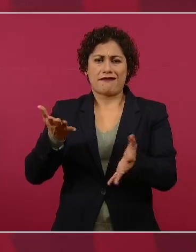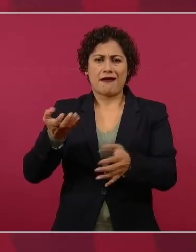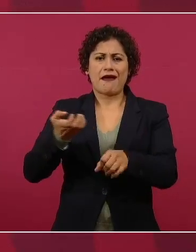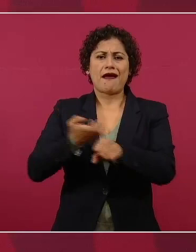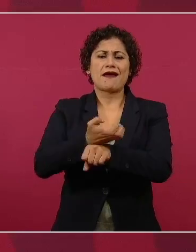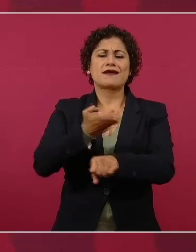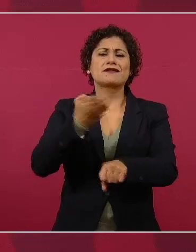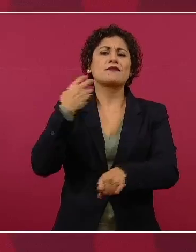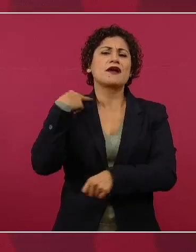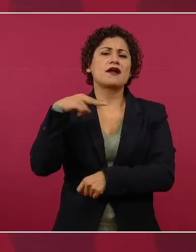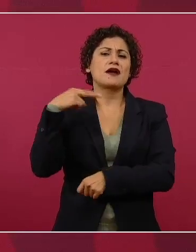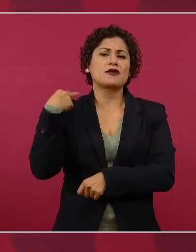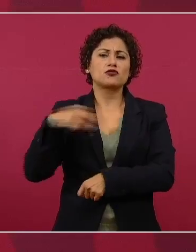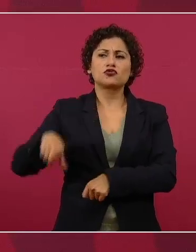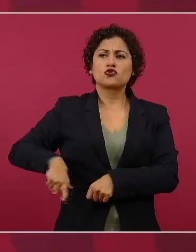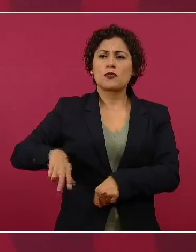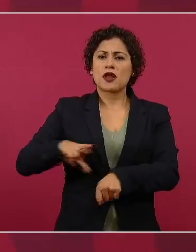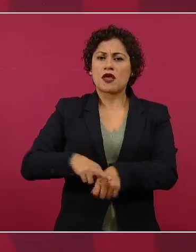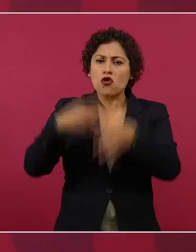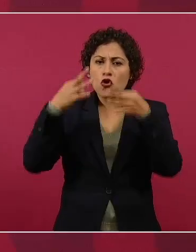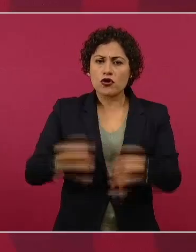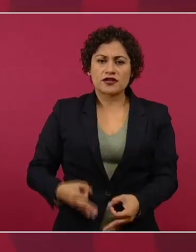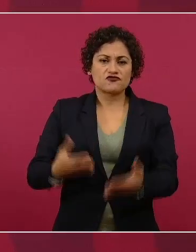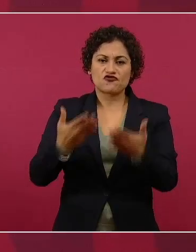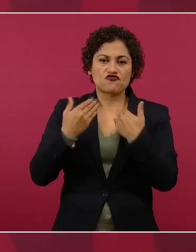honesto como Cuitláhuac.